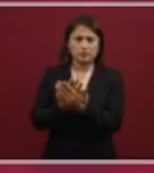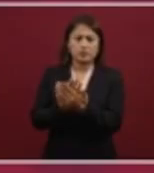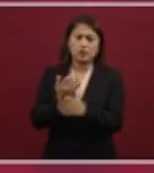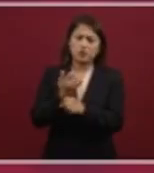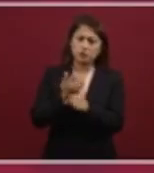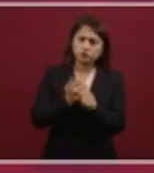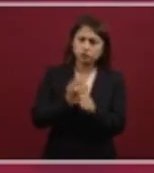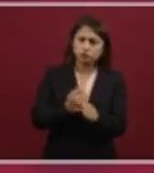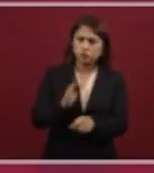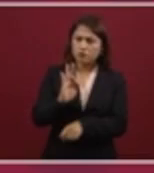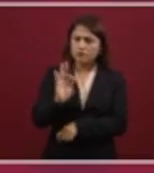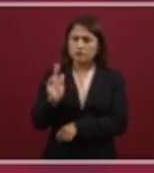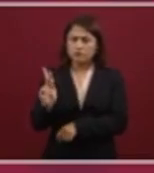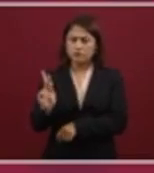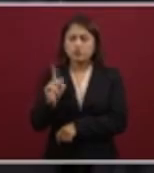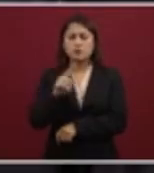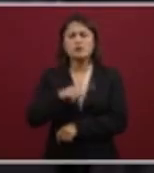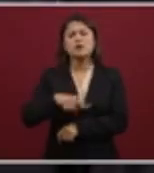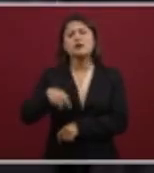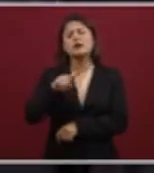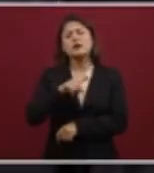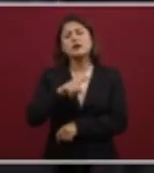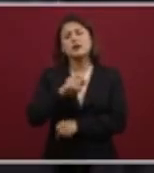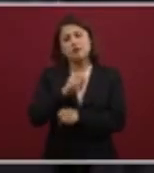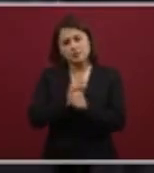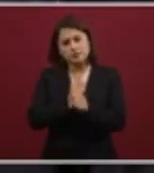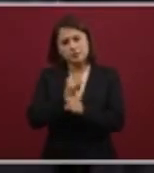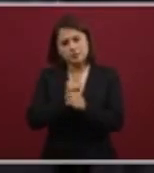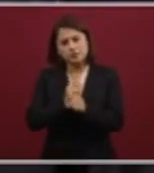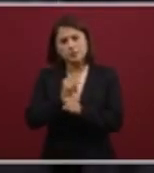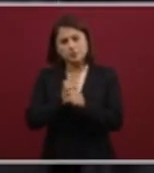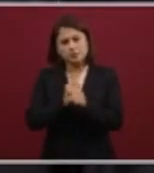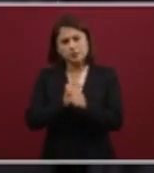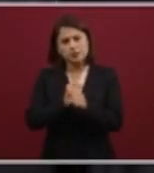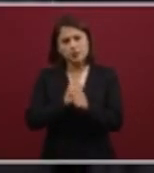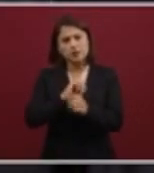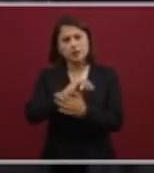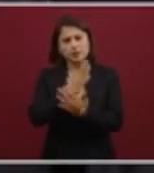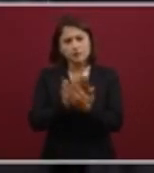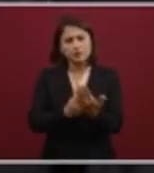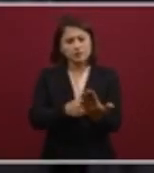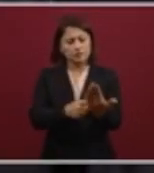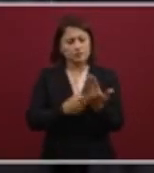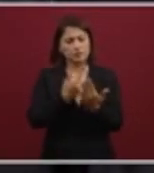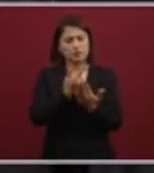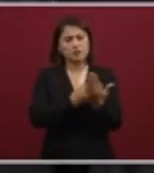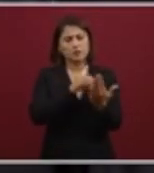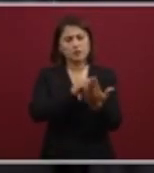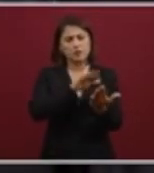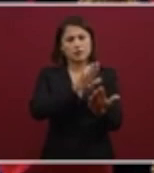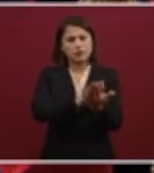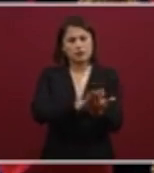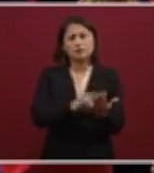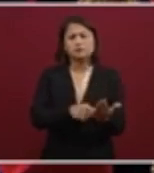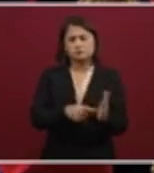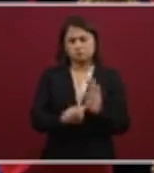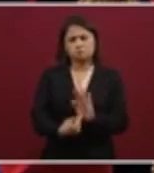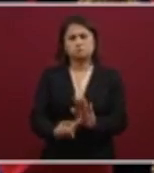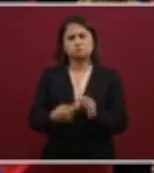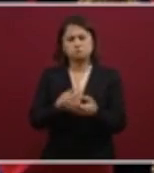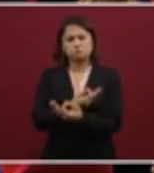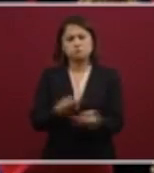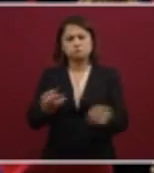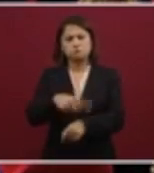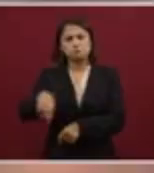la función pública de hacer la investigación y se dé a conocer el dictamen? ¿La semana que viene podría abrirse